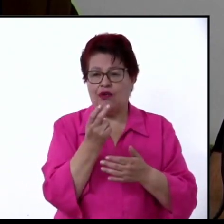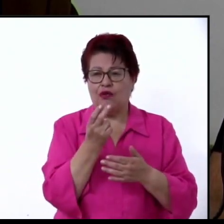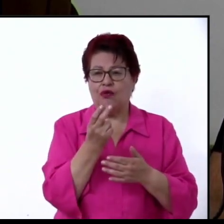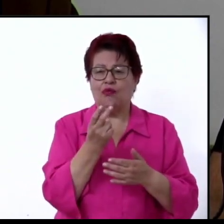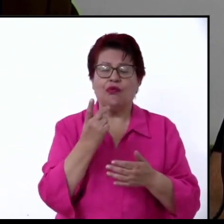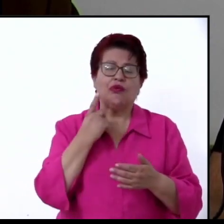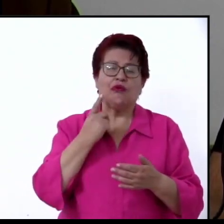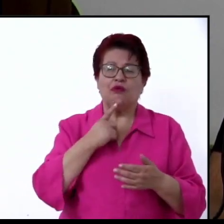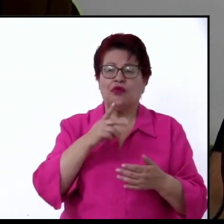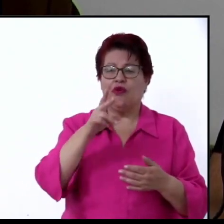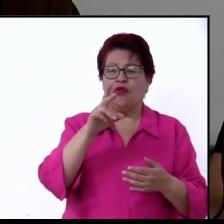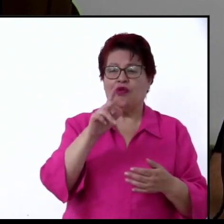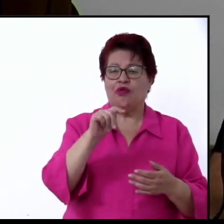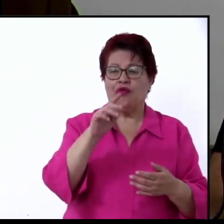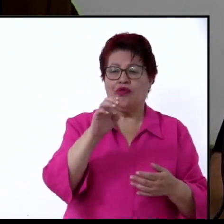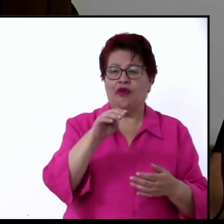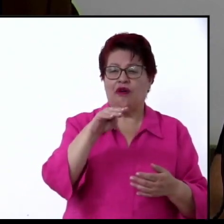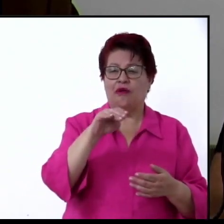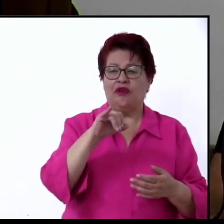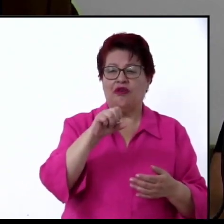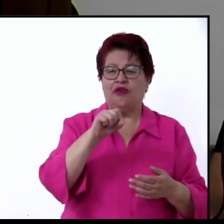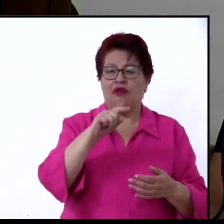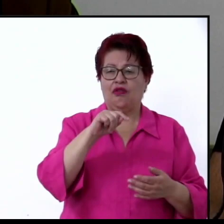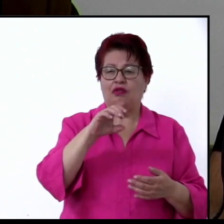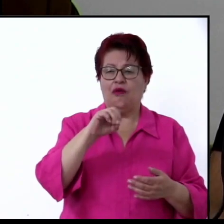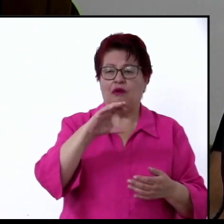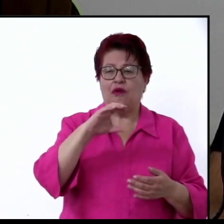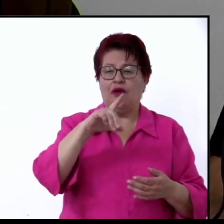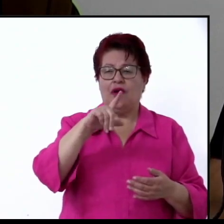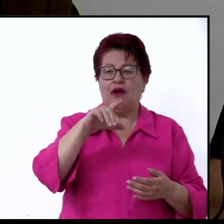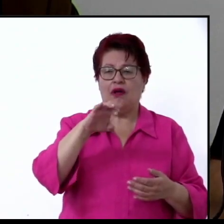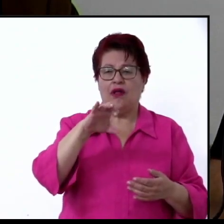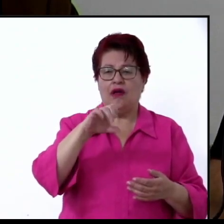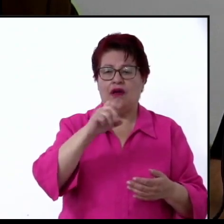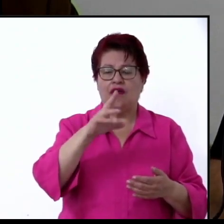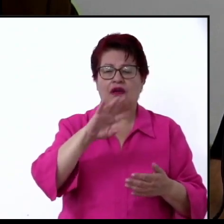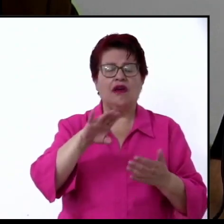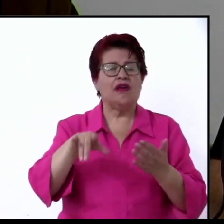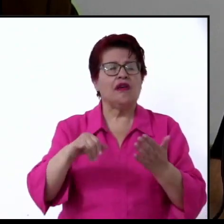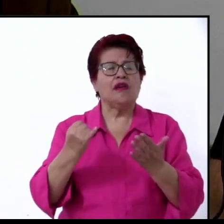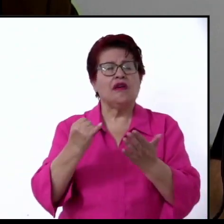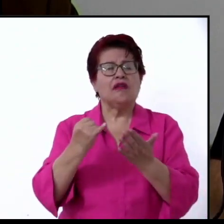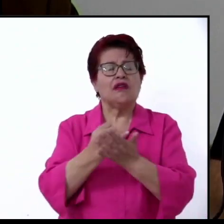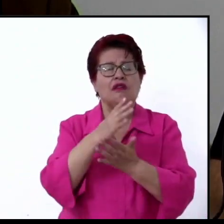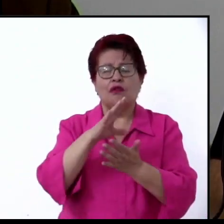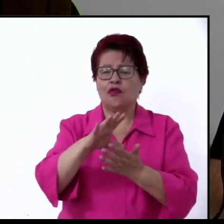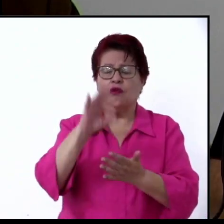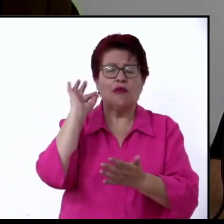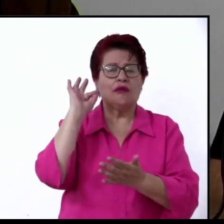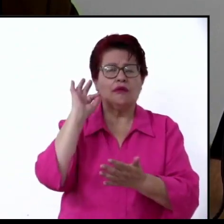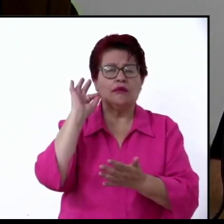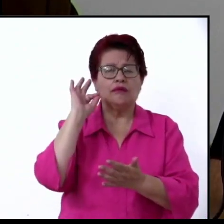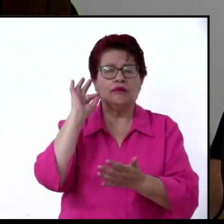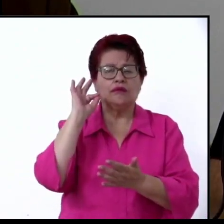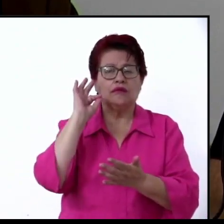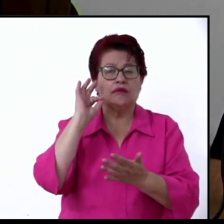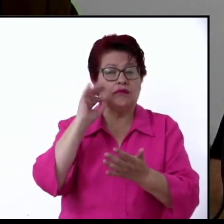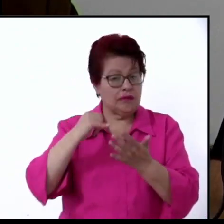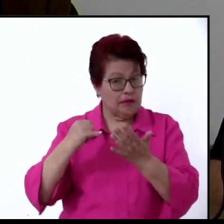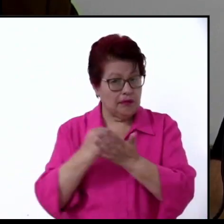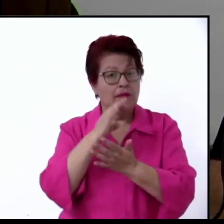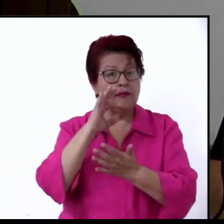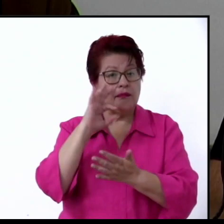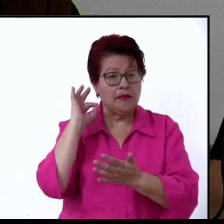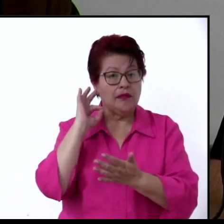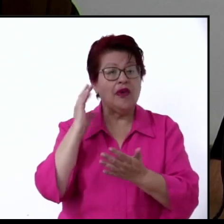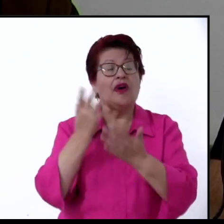diputado Temístocles. El servicio público implica la toma de decisiones, y la toma de decisiones